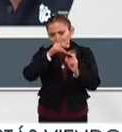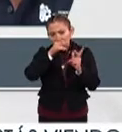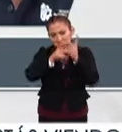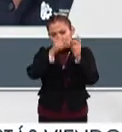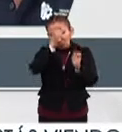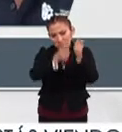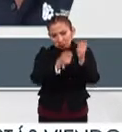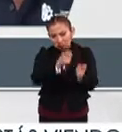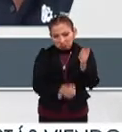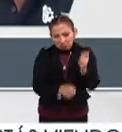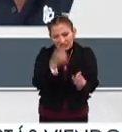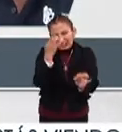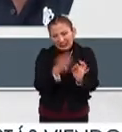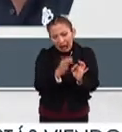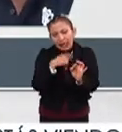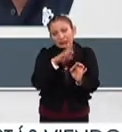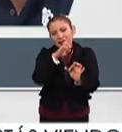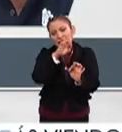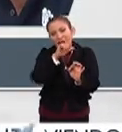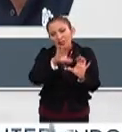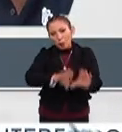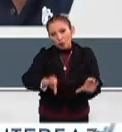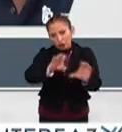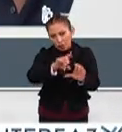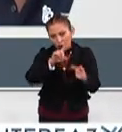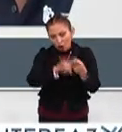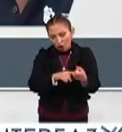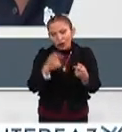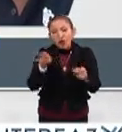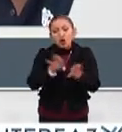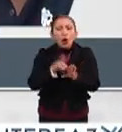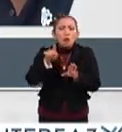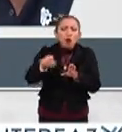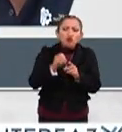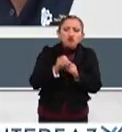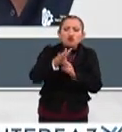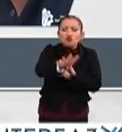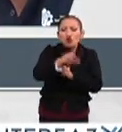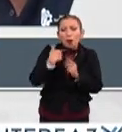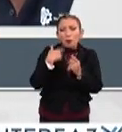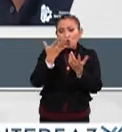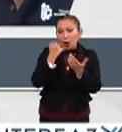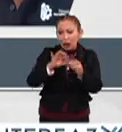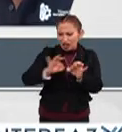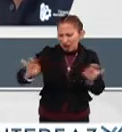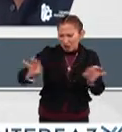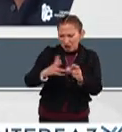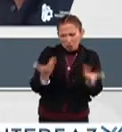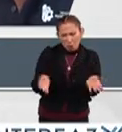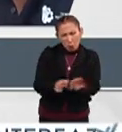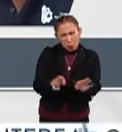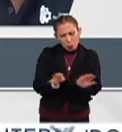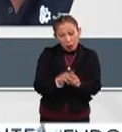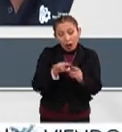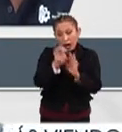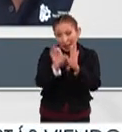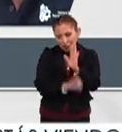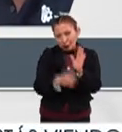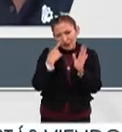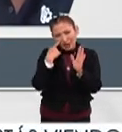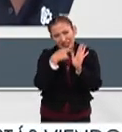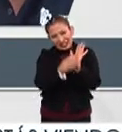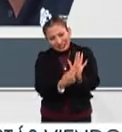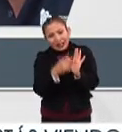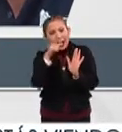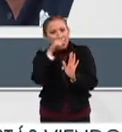empezamos definiendo con precisión qué es una red de computadoras, por ejemplo, y cómo es que se transmite de manera inalámbrica, utilizando ejemplos